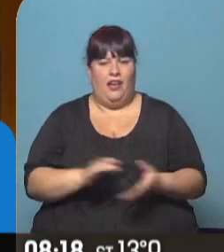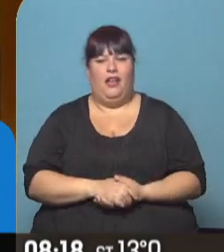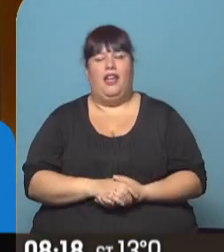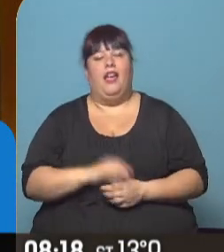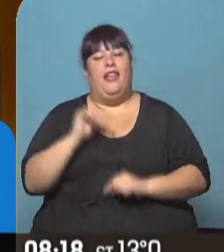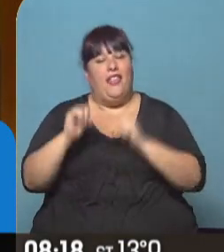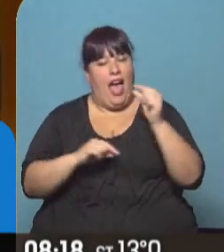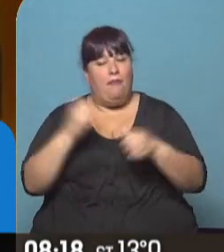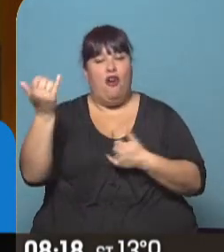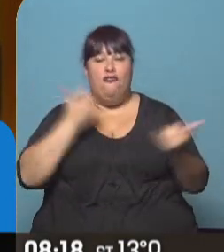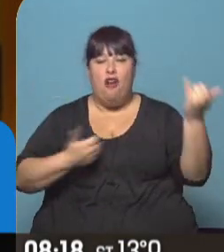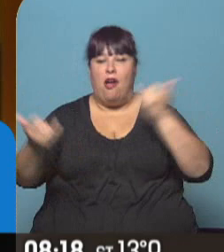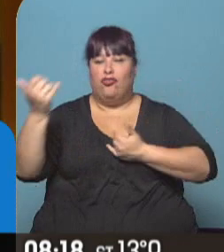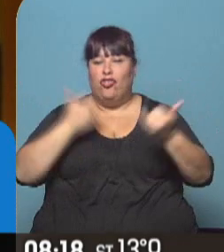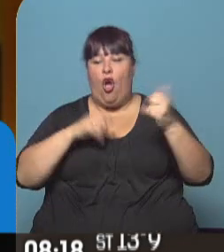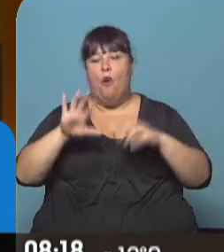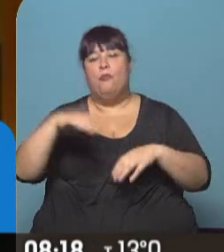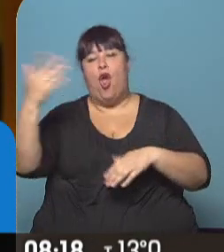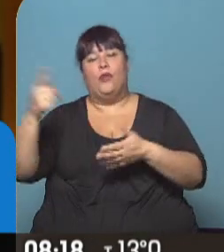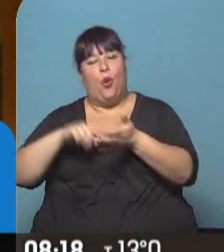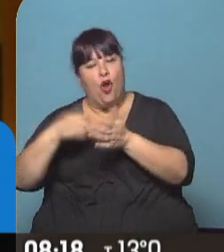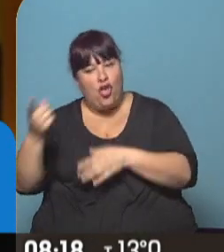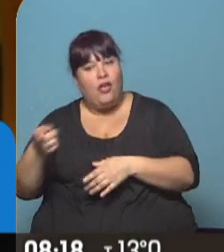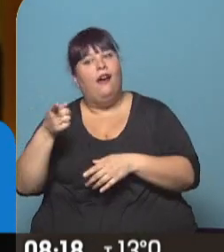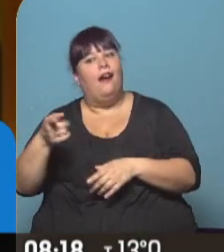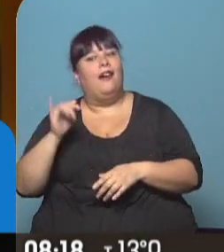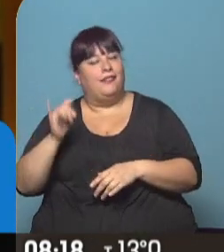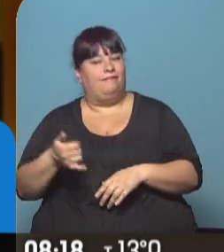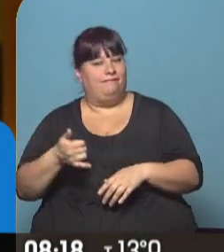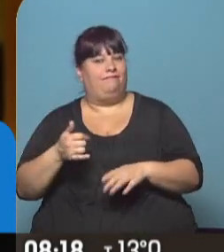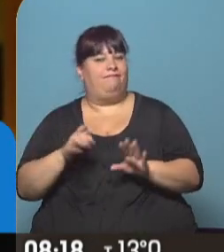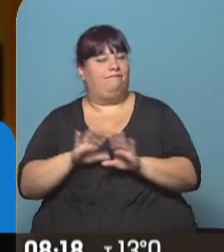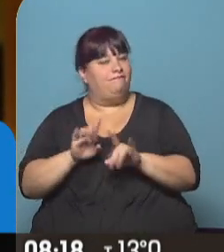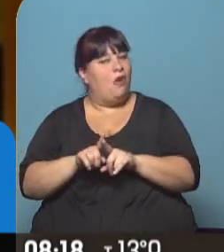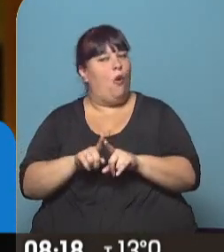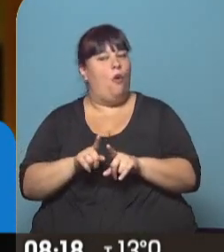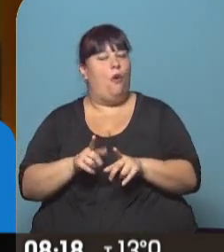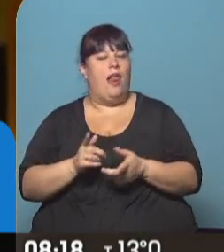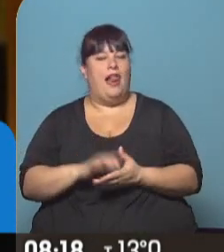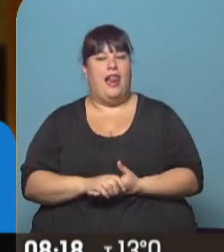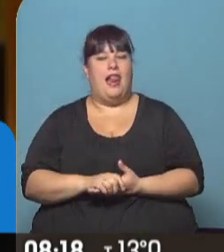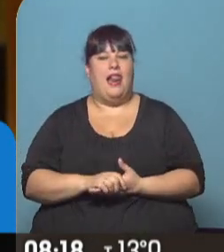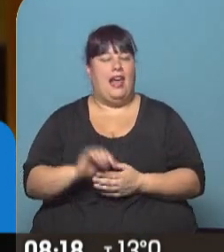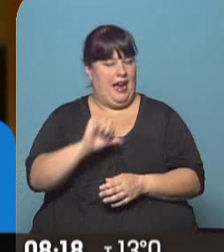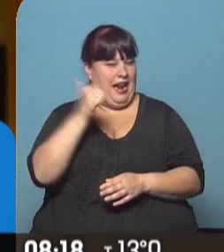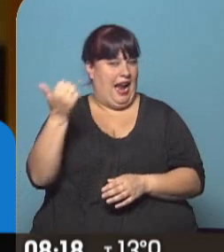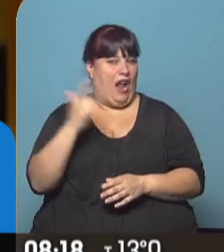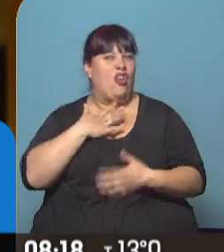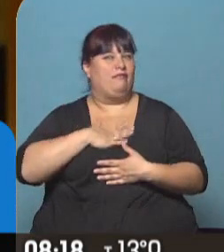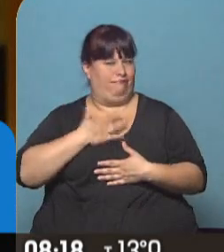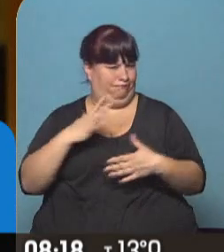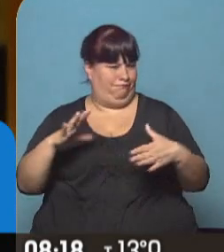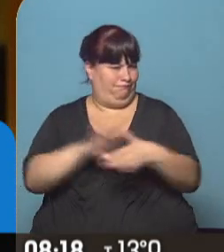medida que fueron llegando los datos de la provincia de buenos aires ahí sí el triunfo ya no era una sensación